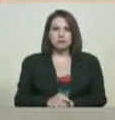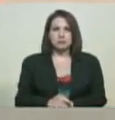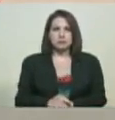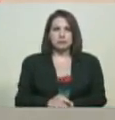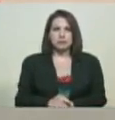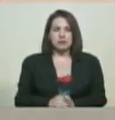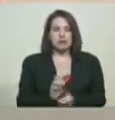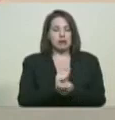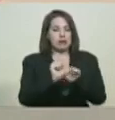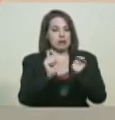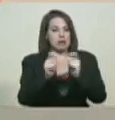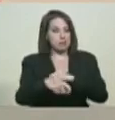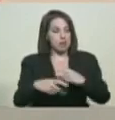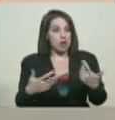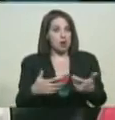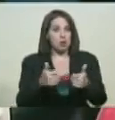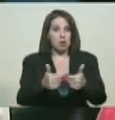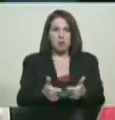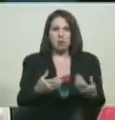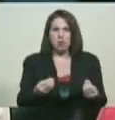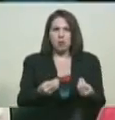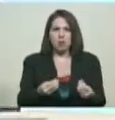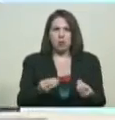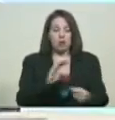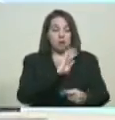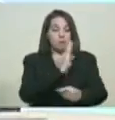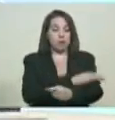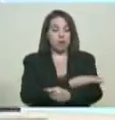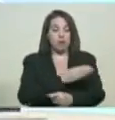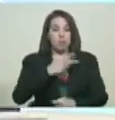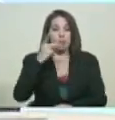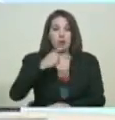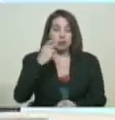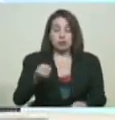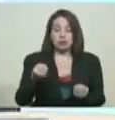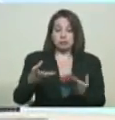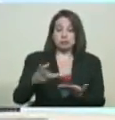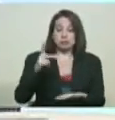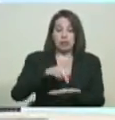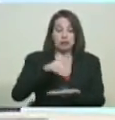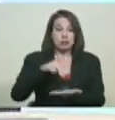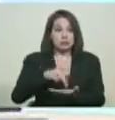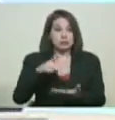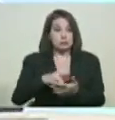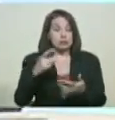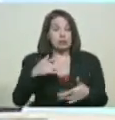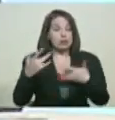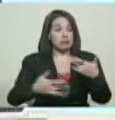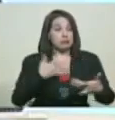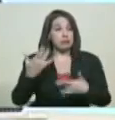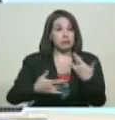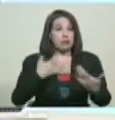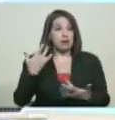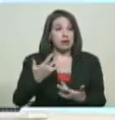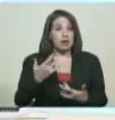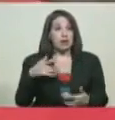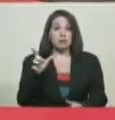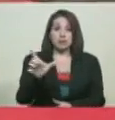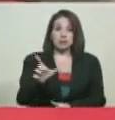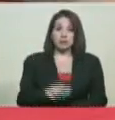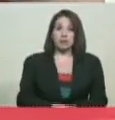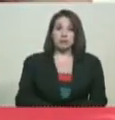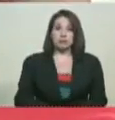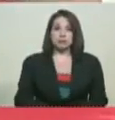convertirlo en militante activo darle el poder político de la militancia activa en nuestro partido socialista unido de venezuela